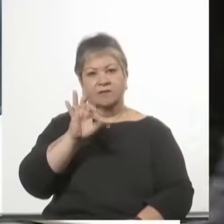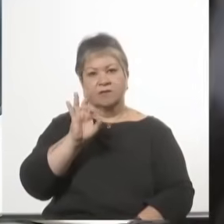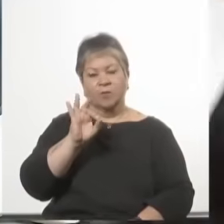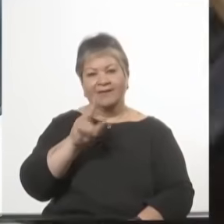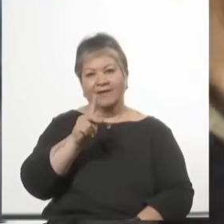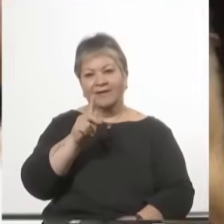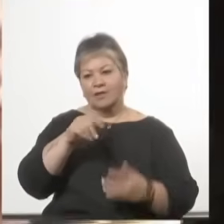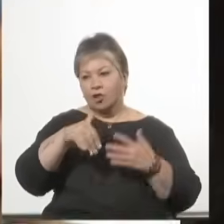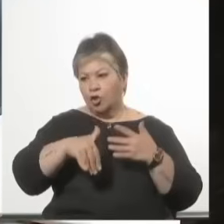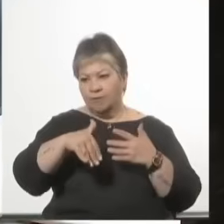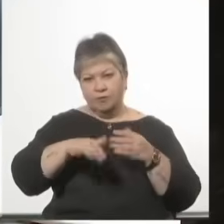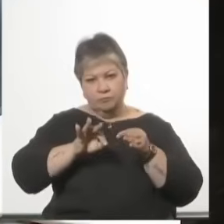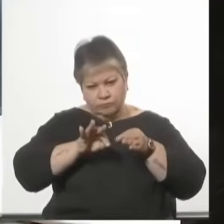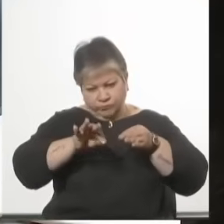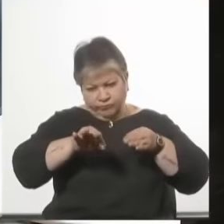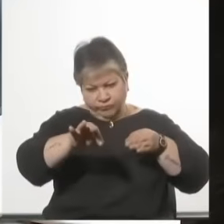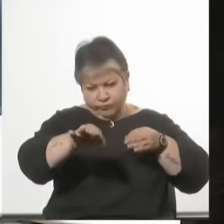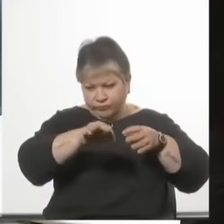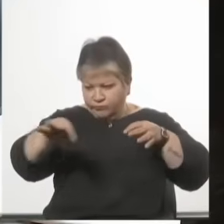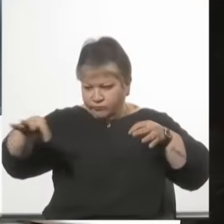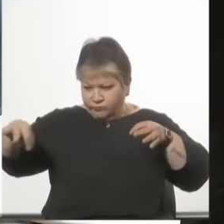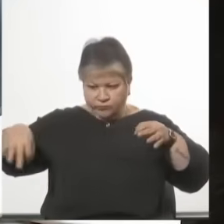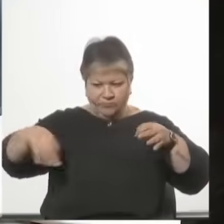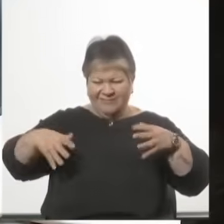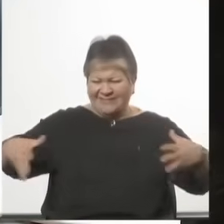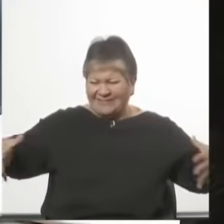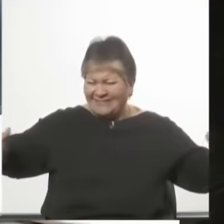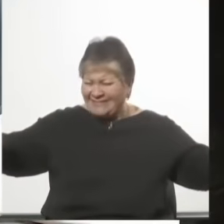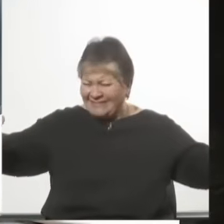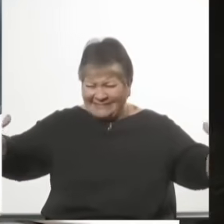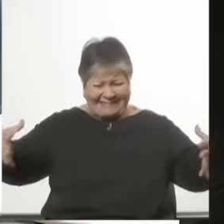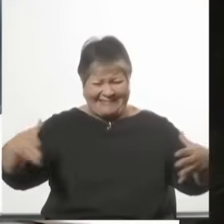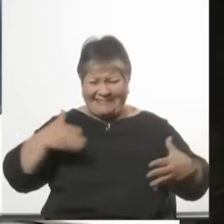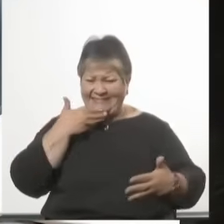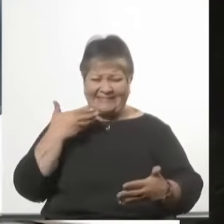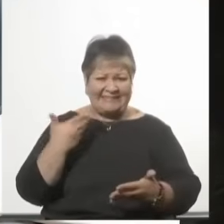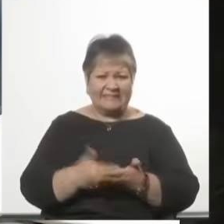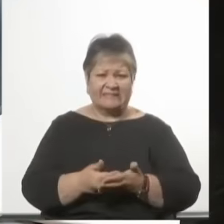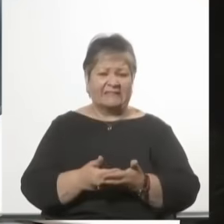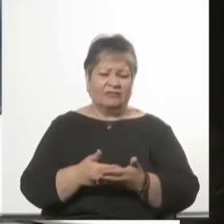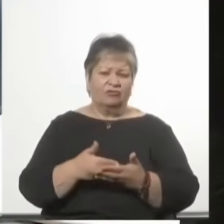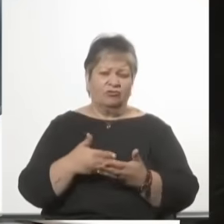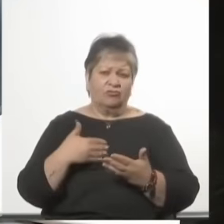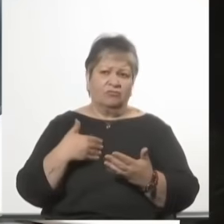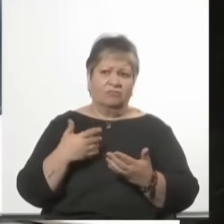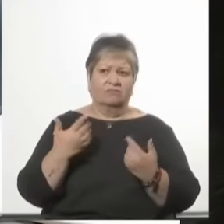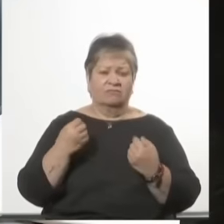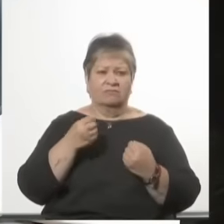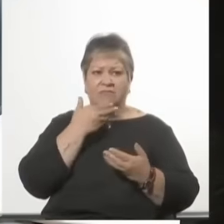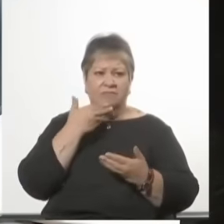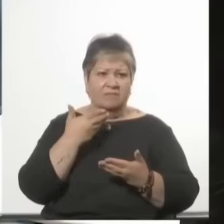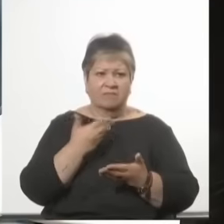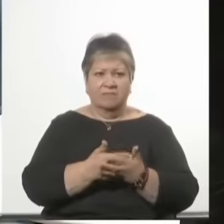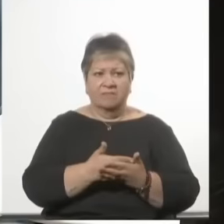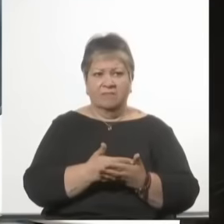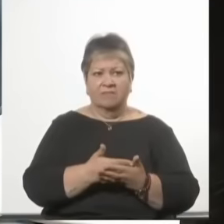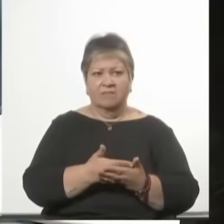kilómetros de radio ese astillero, impresionante. La verdad, vine muy impactada, tengo